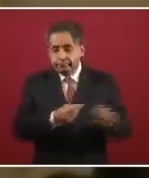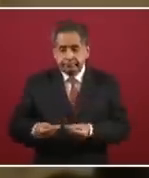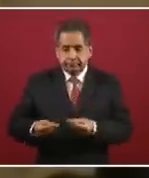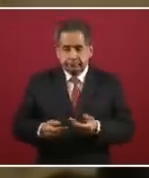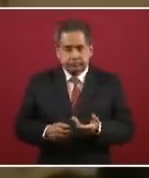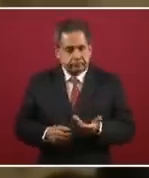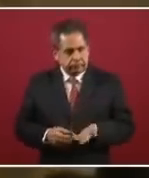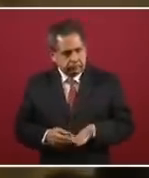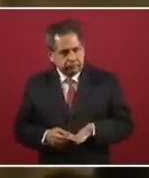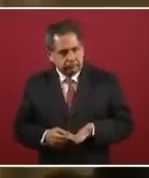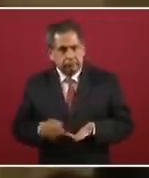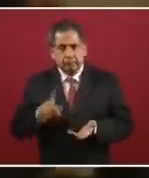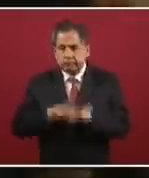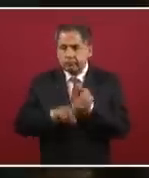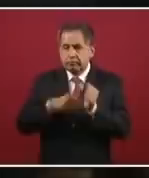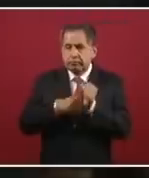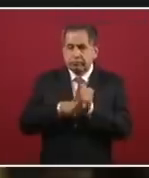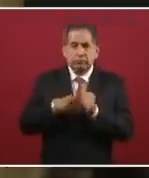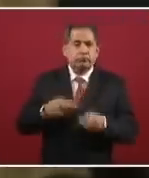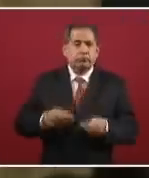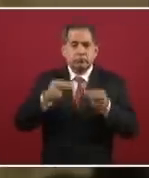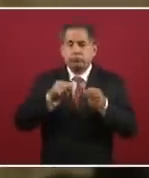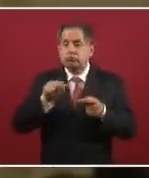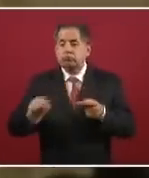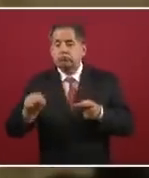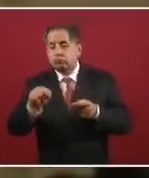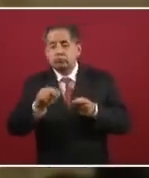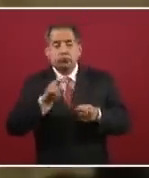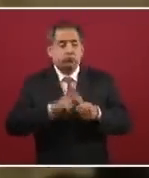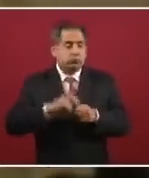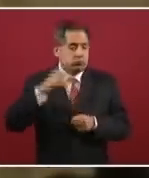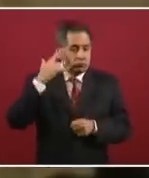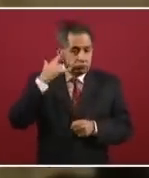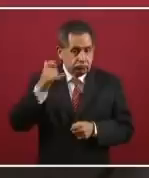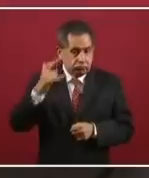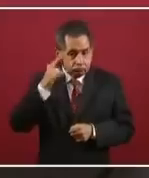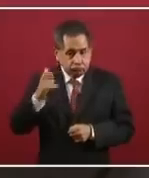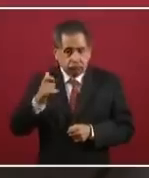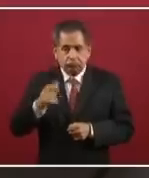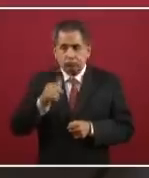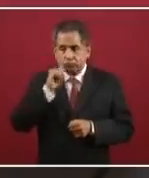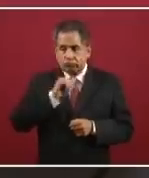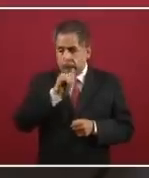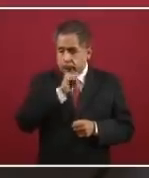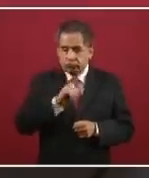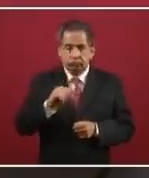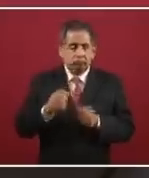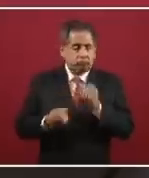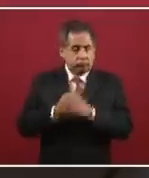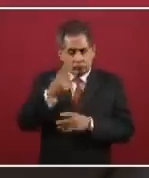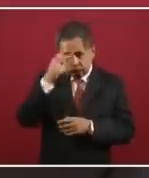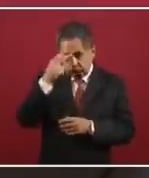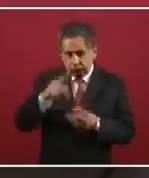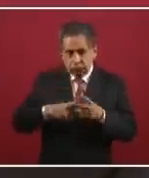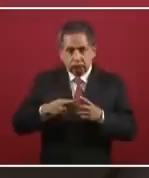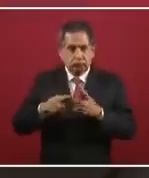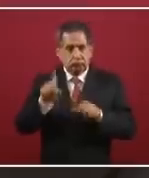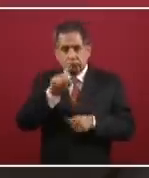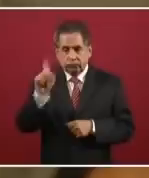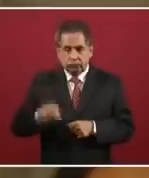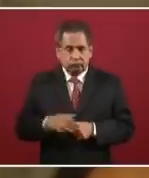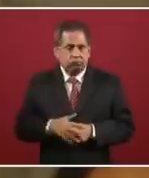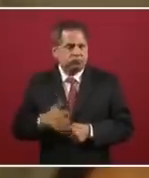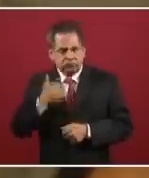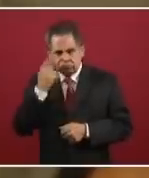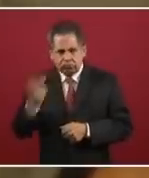esos negocios se encuentran ubicados en los estados de California, Arizona, Nuevo México y Texas. Yo quiero